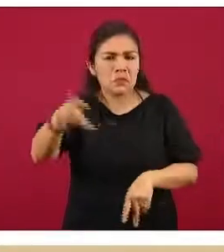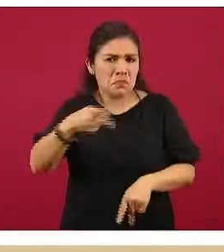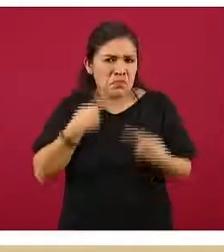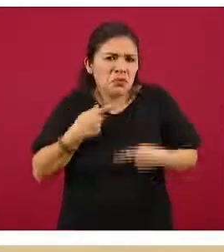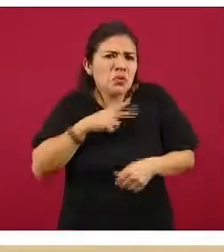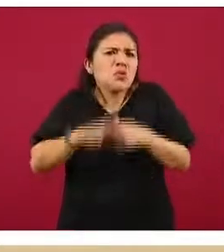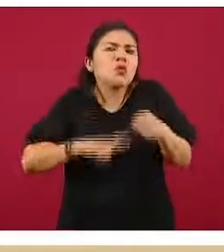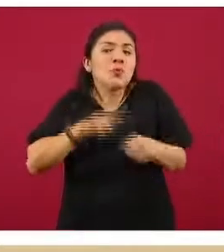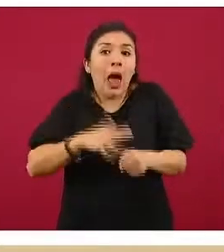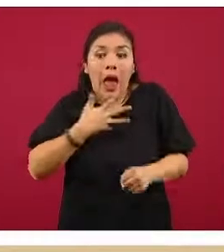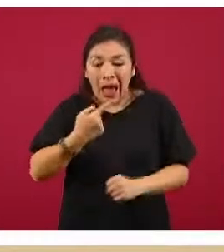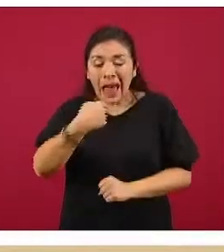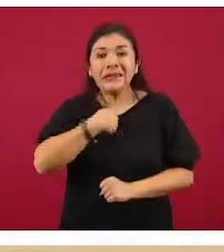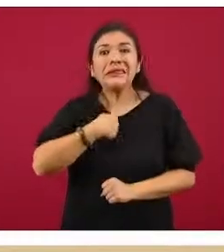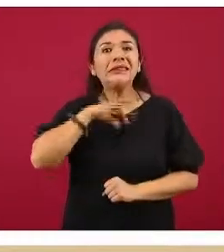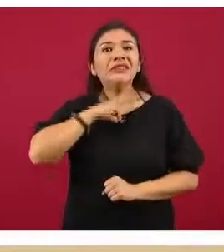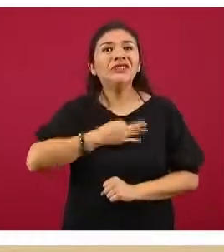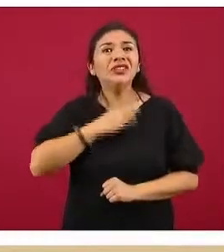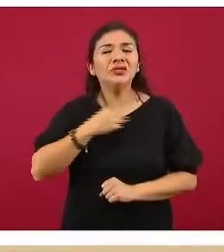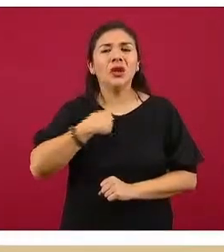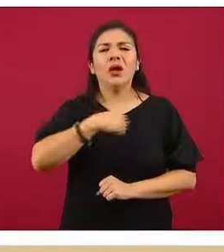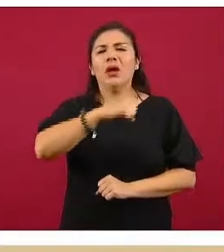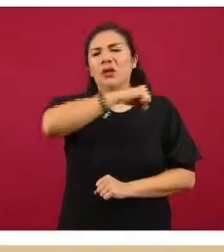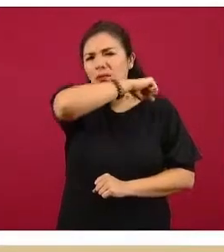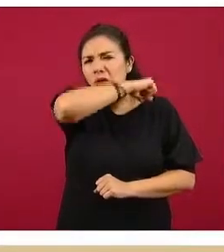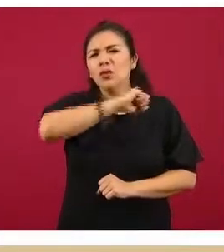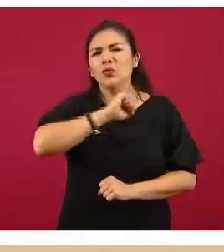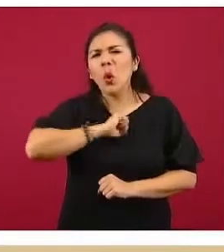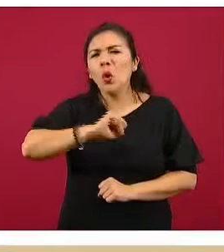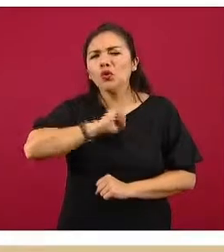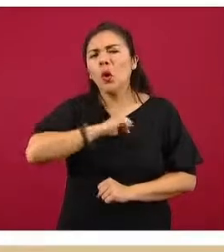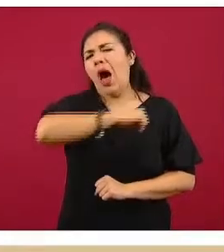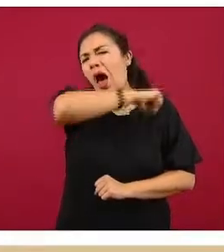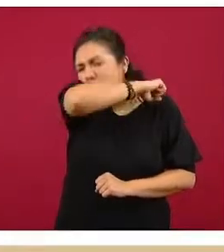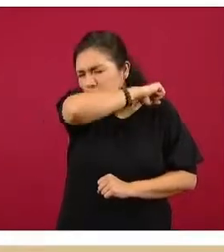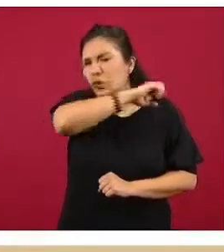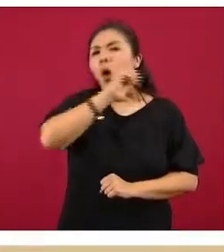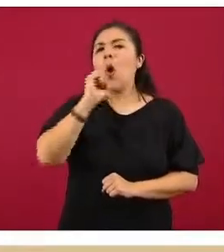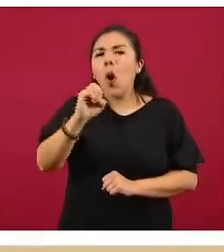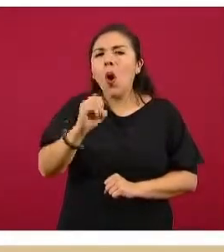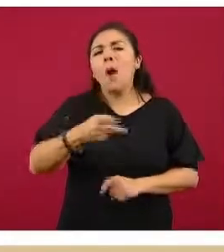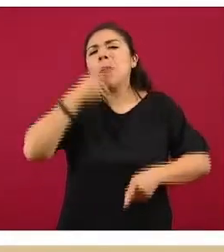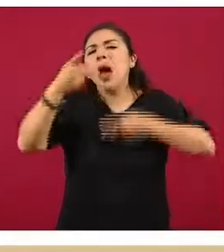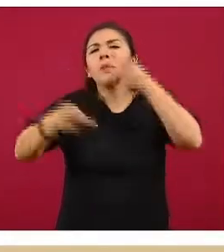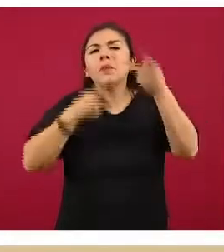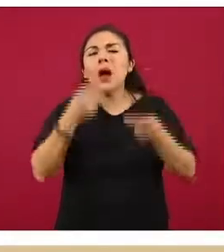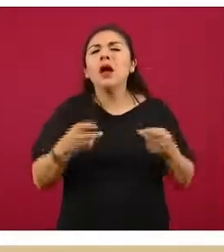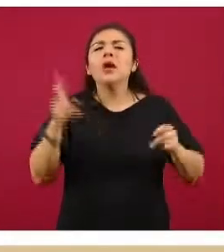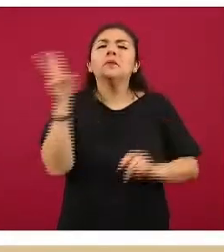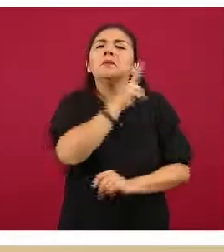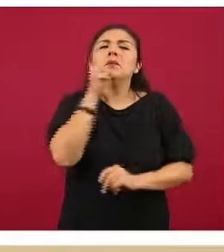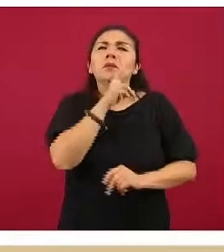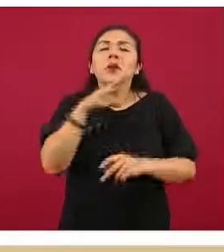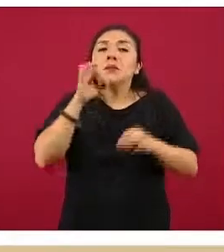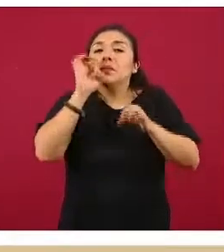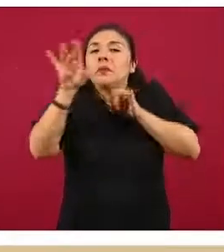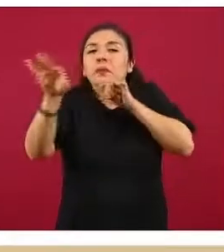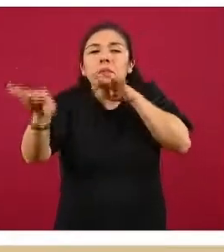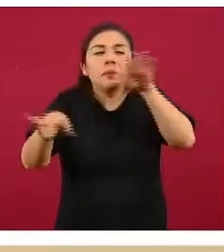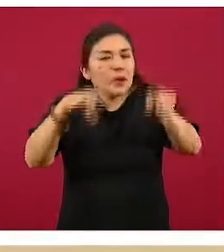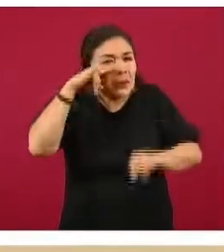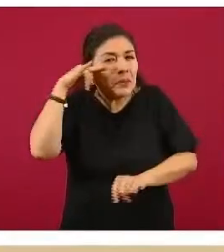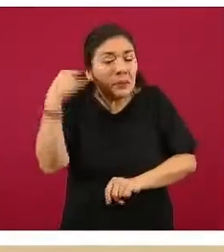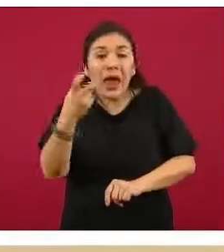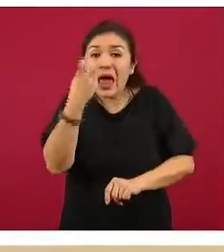persona infectada tose, estornuda o exhala. Esto es muy importante y por ende